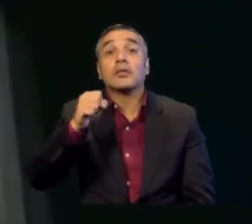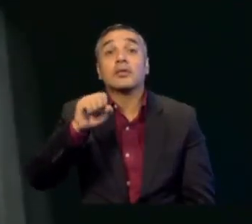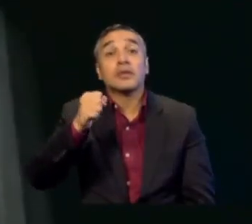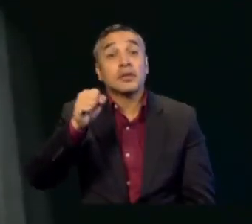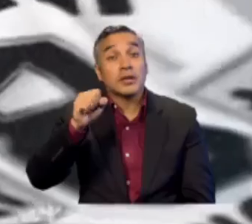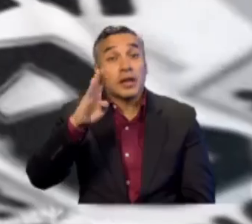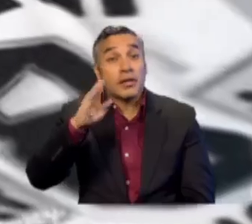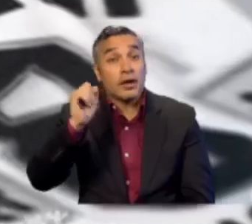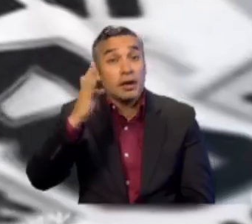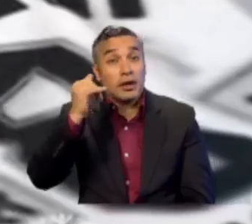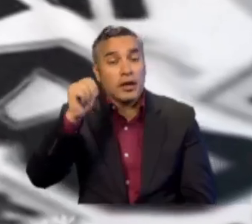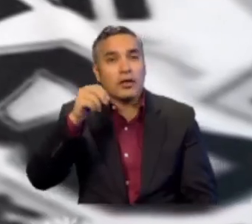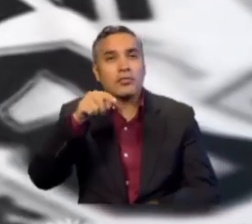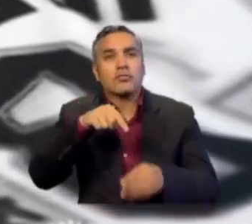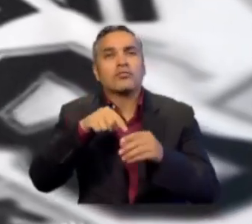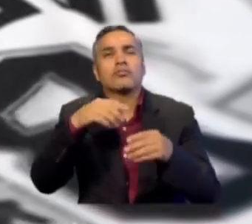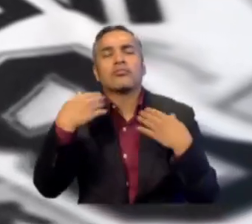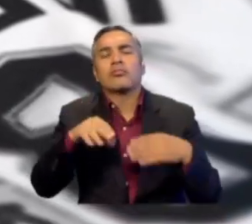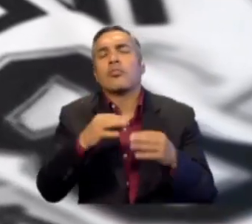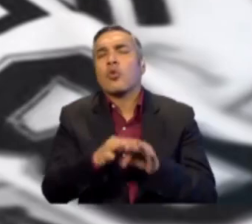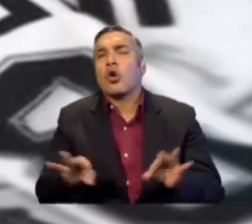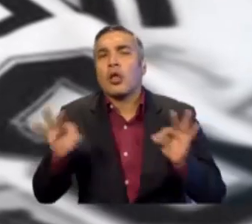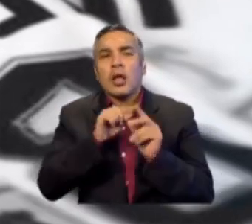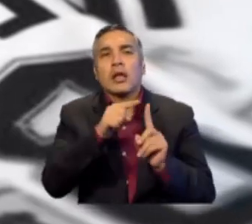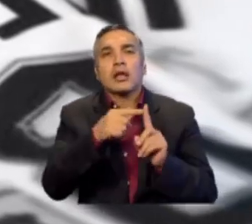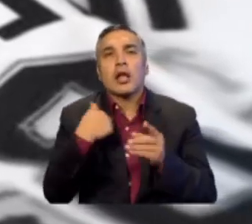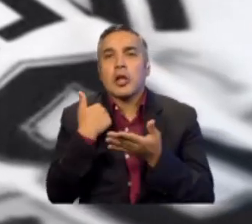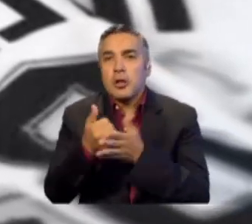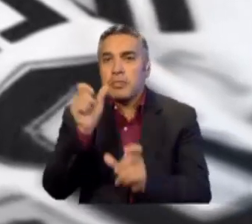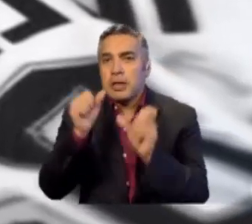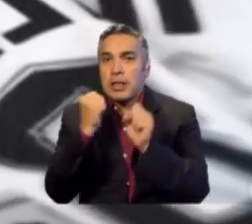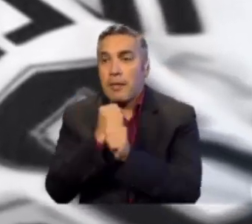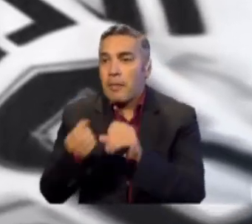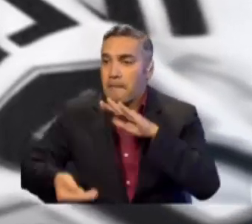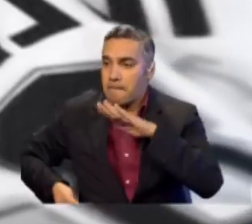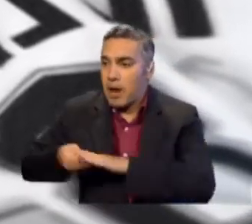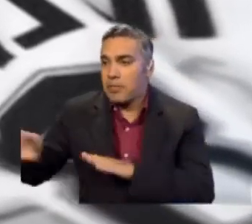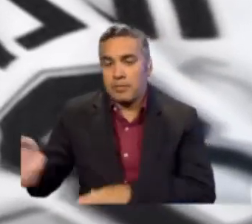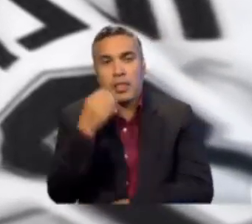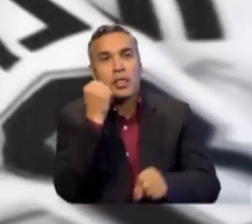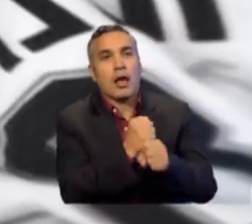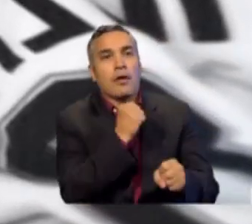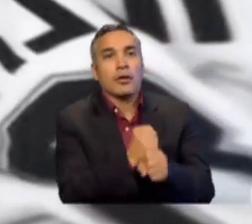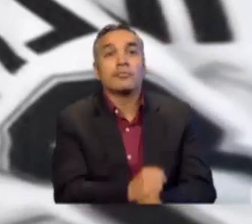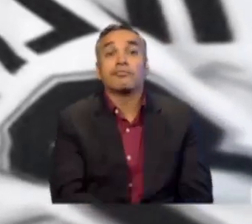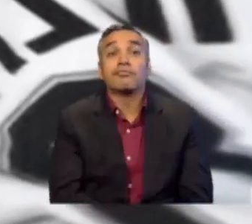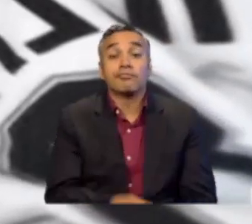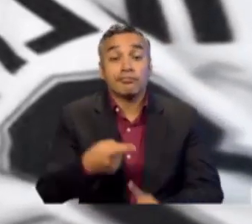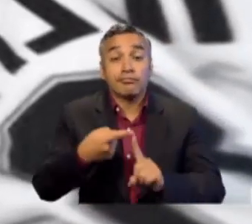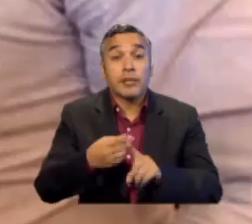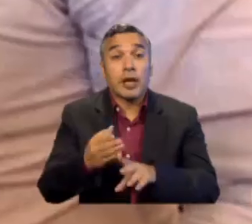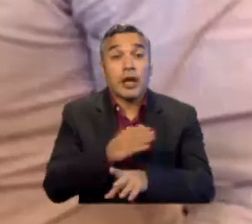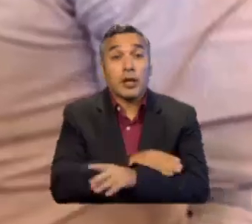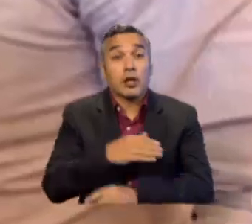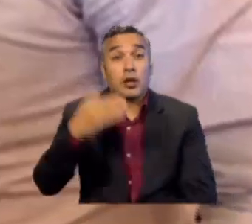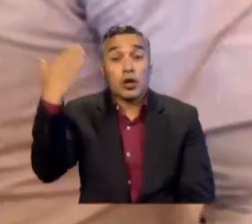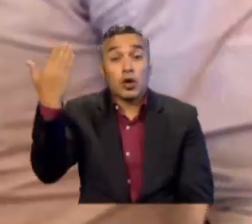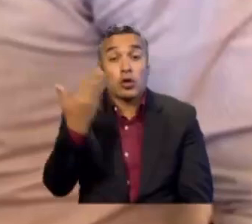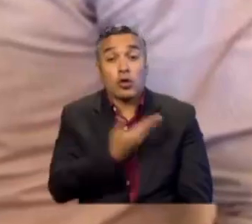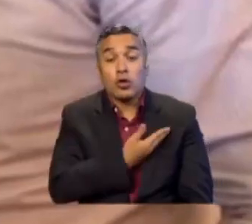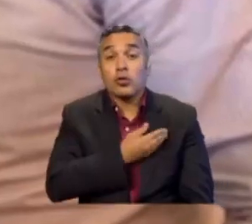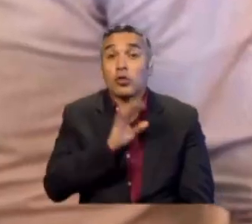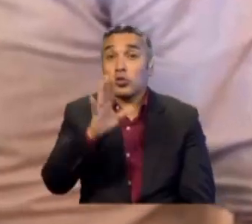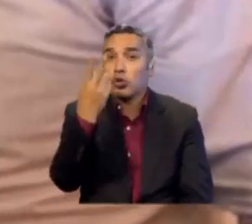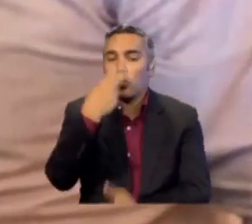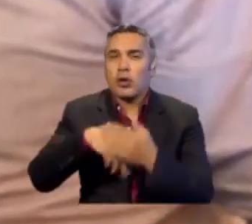para gestionar puestos en el cabildo. El 16 de abril de 2019, casi un mes antes que entre en funciones el alcalde Jorge Yunda, Sebastián,